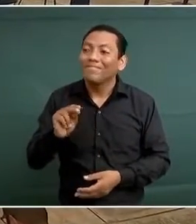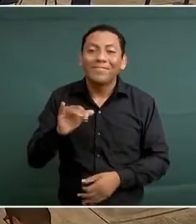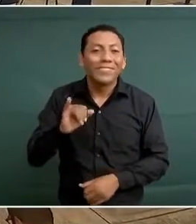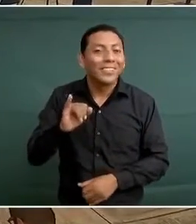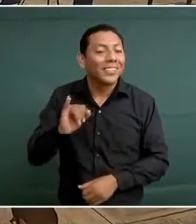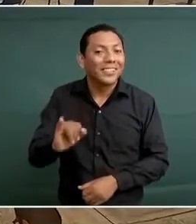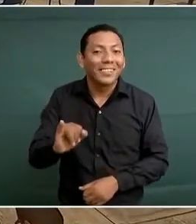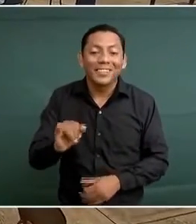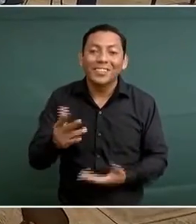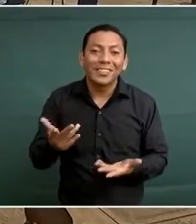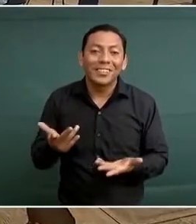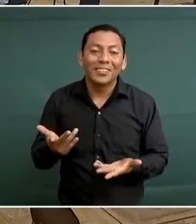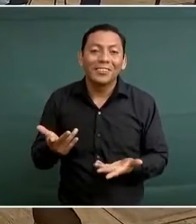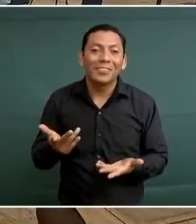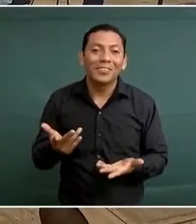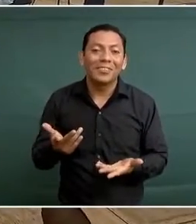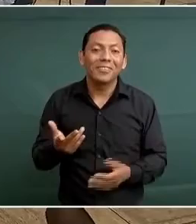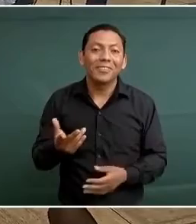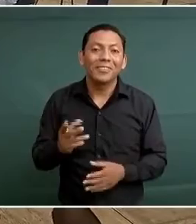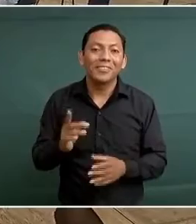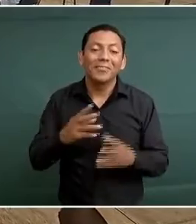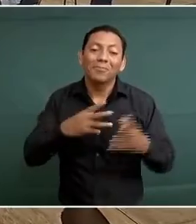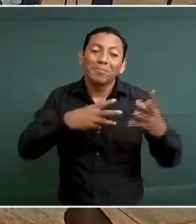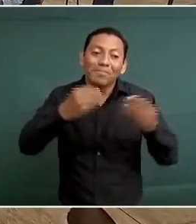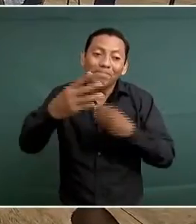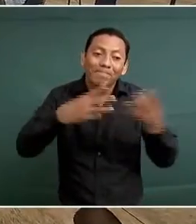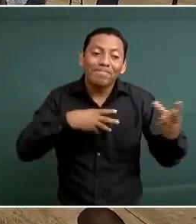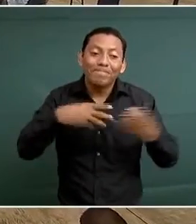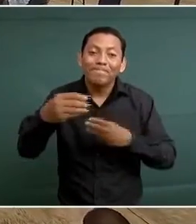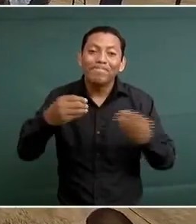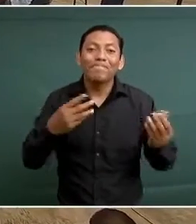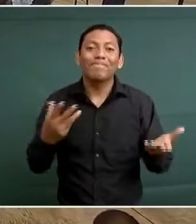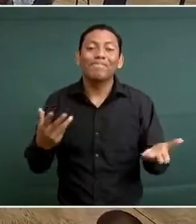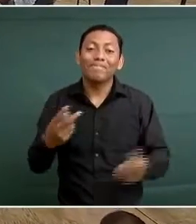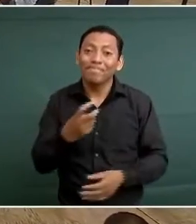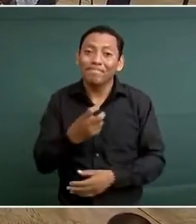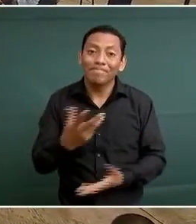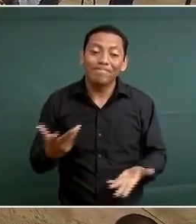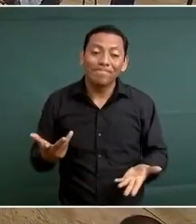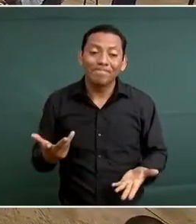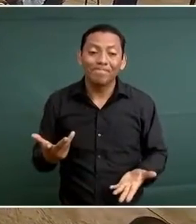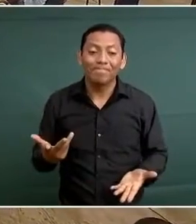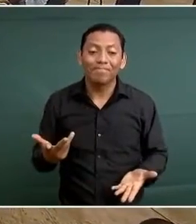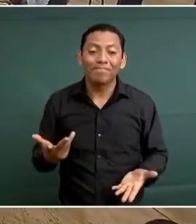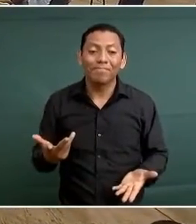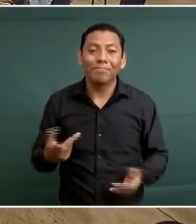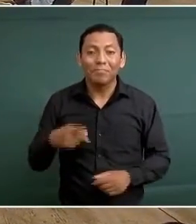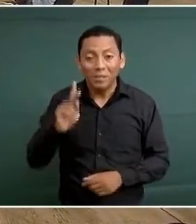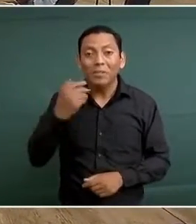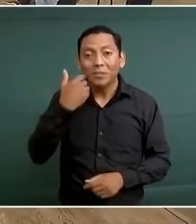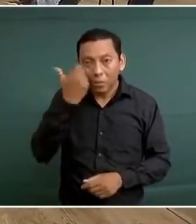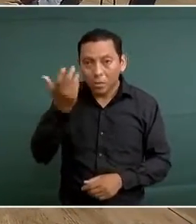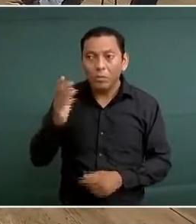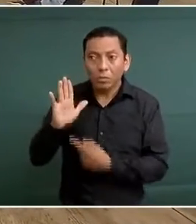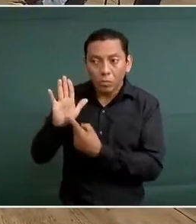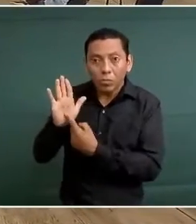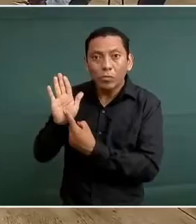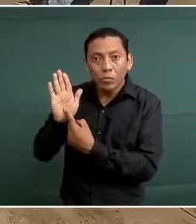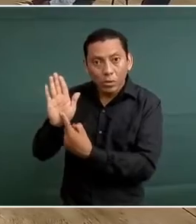una pandemia este pero si quiero mostrarles